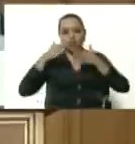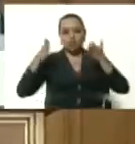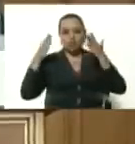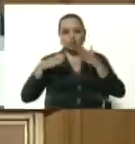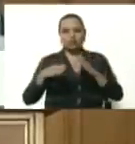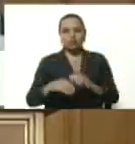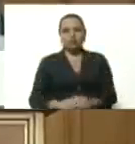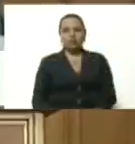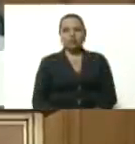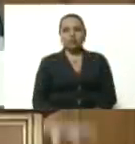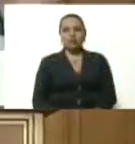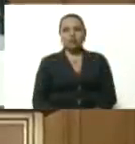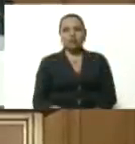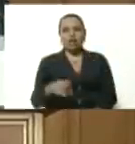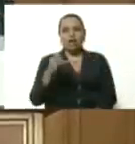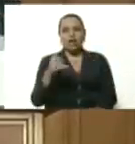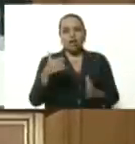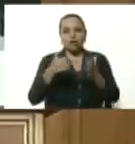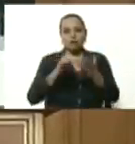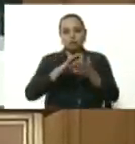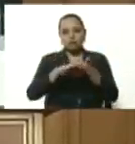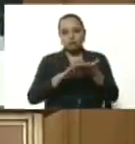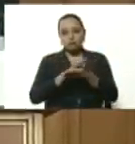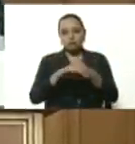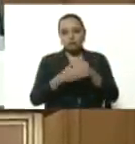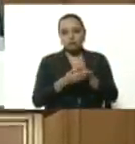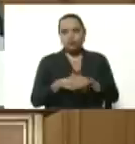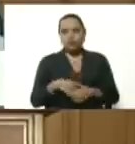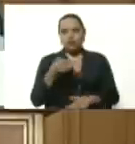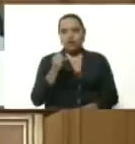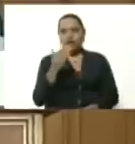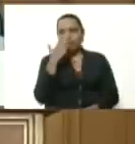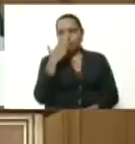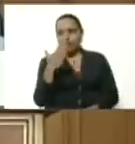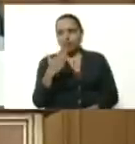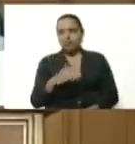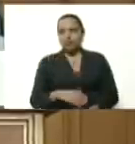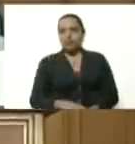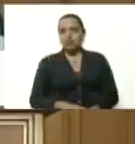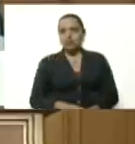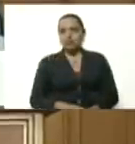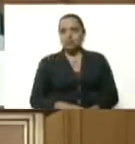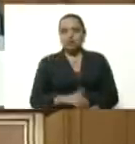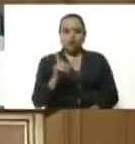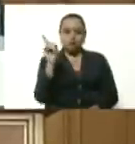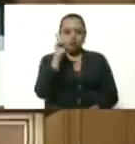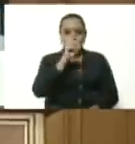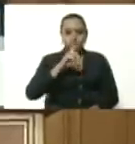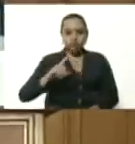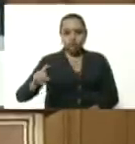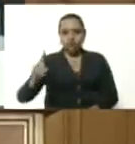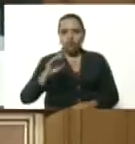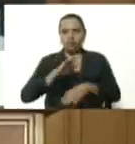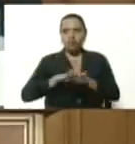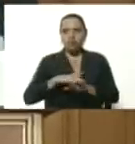carguen un potecito con alcohol y cuando se vayan a poner frente a un micrófono, sea cual sea, rocíenlo con el alcohol,